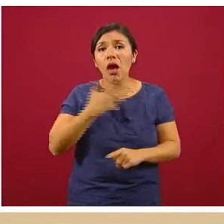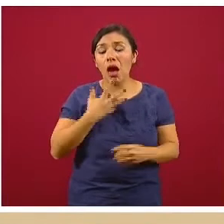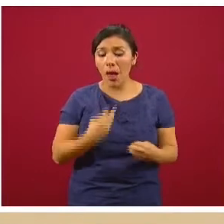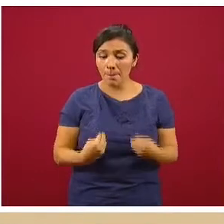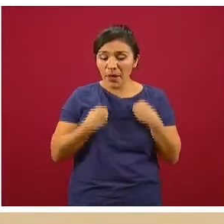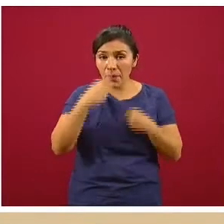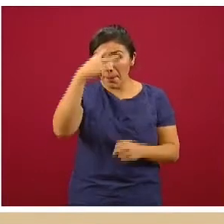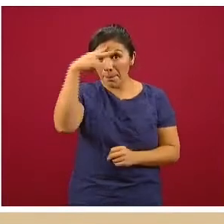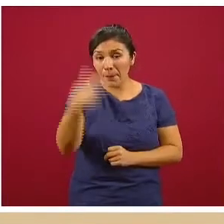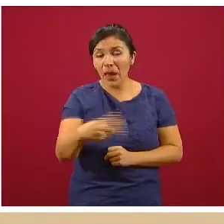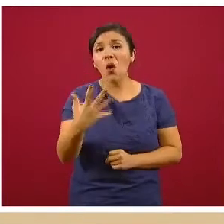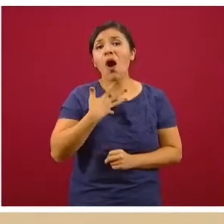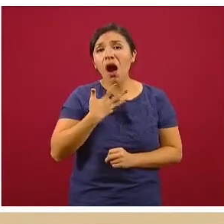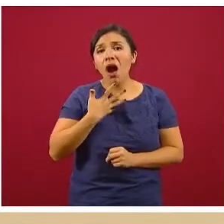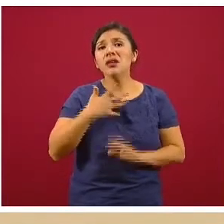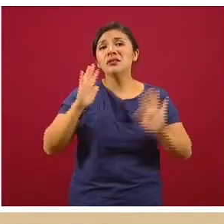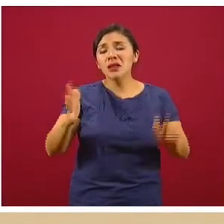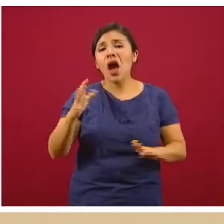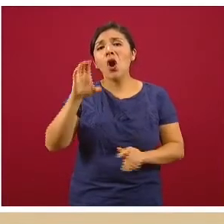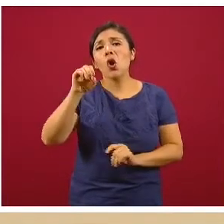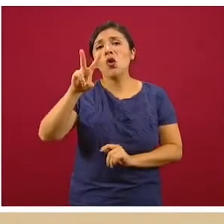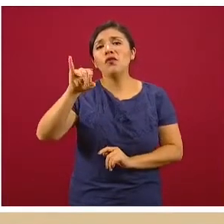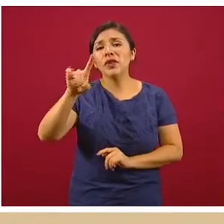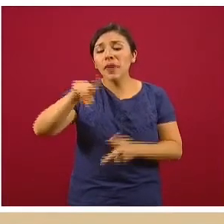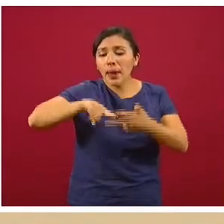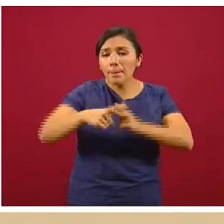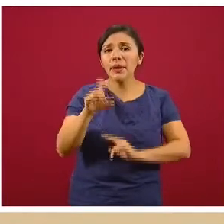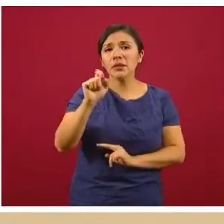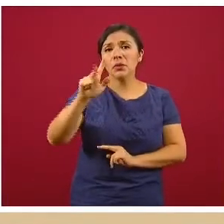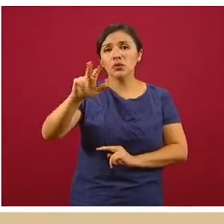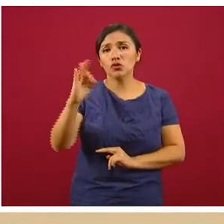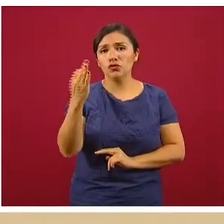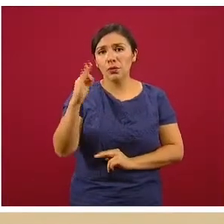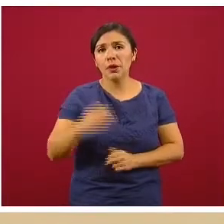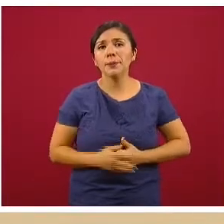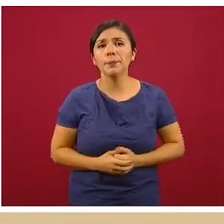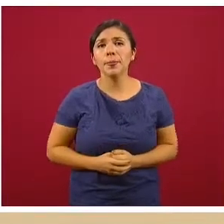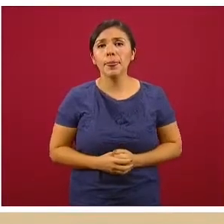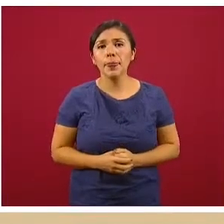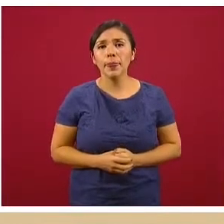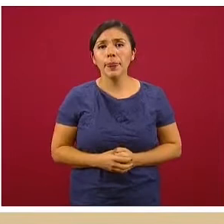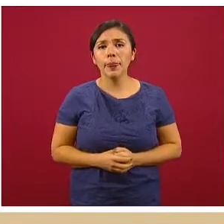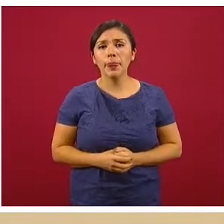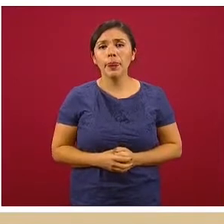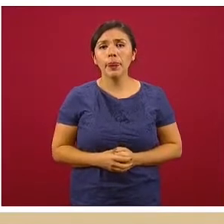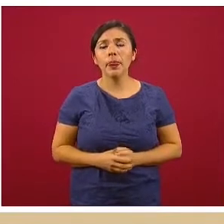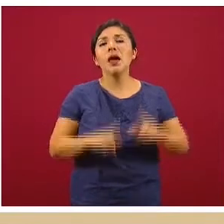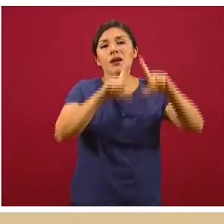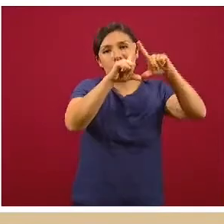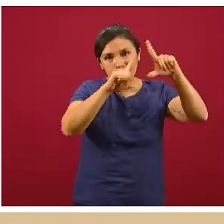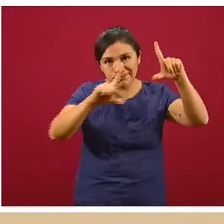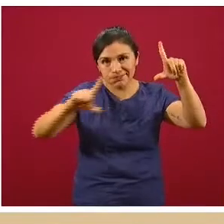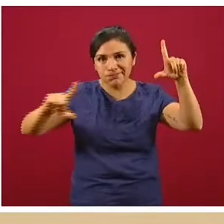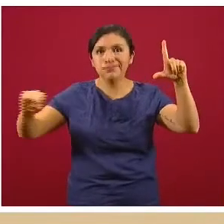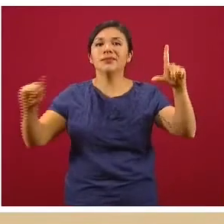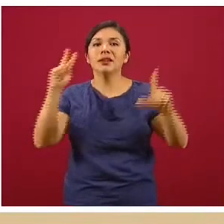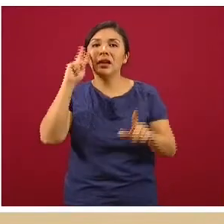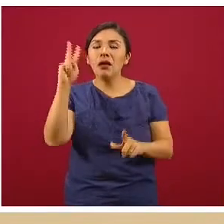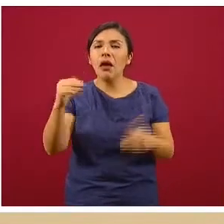en México han tenido COVID desde el 28 de febrero. La siguiente, lo podemos ver con una gráfica de